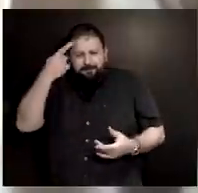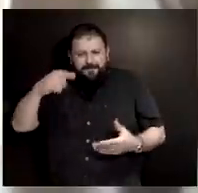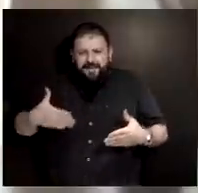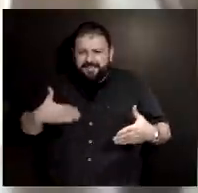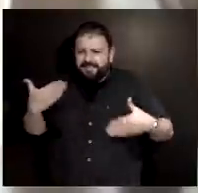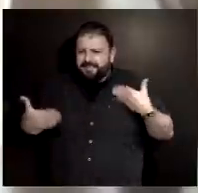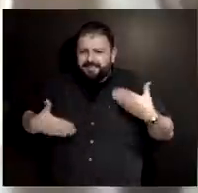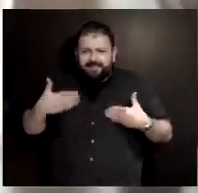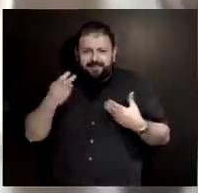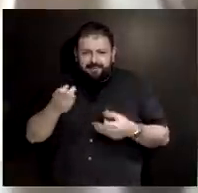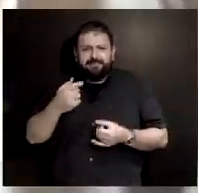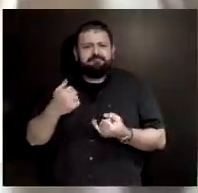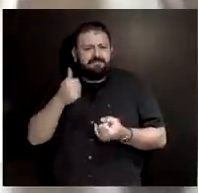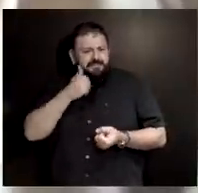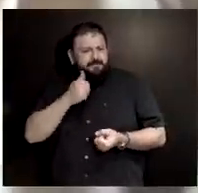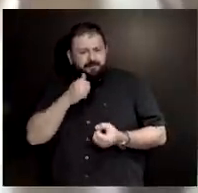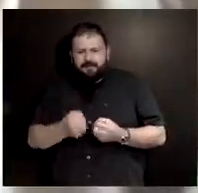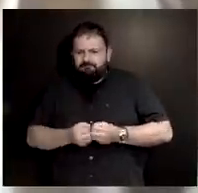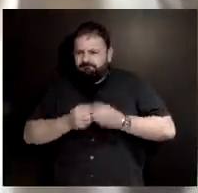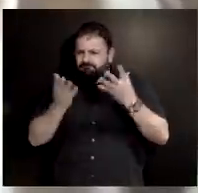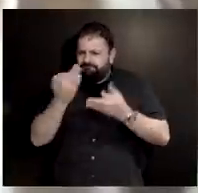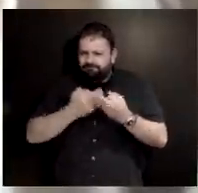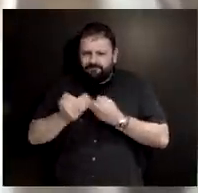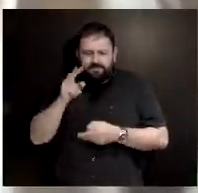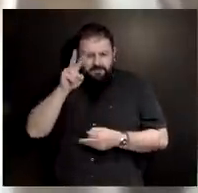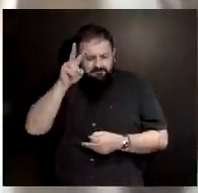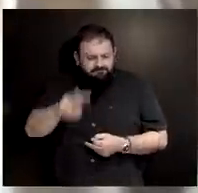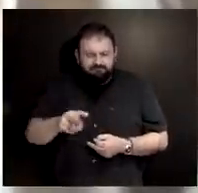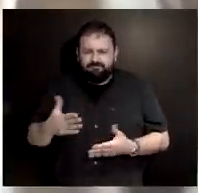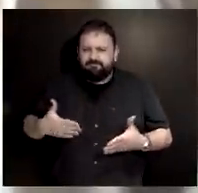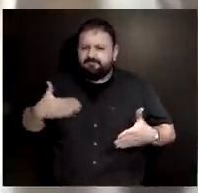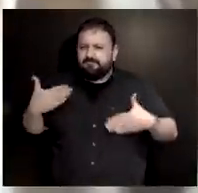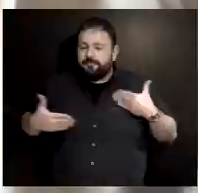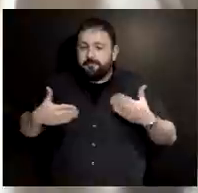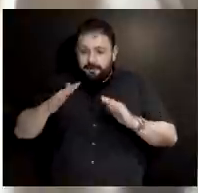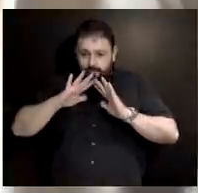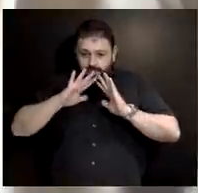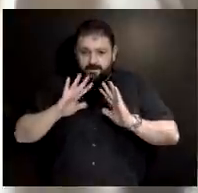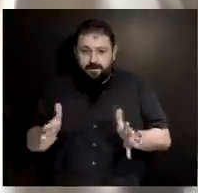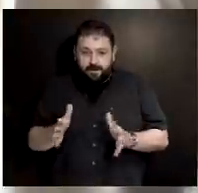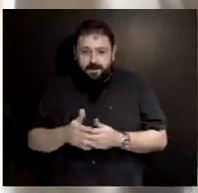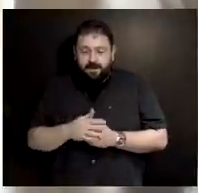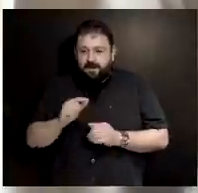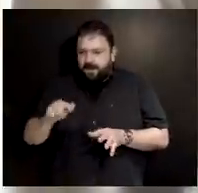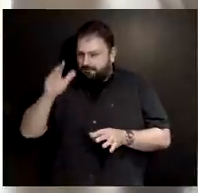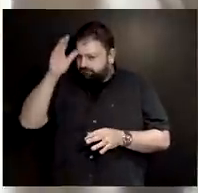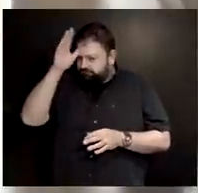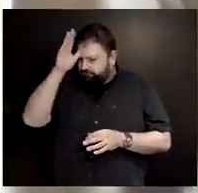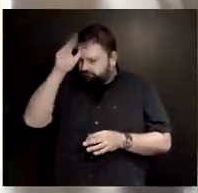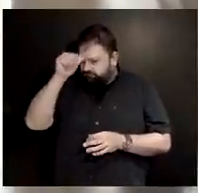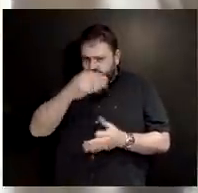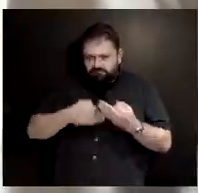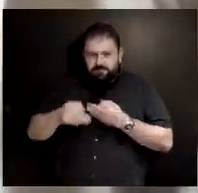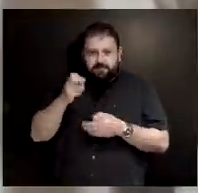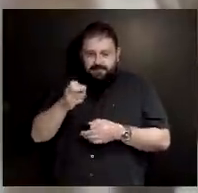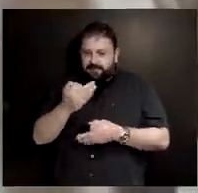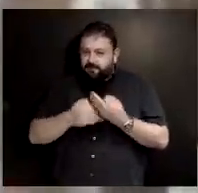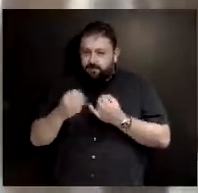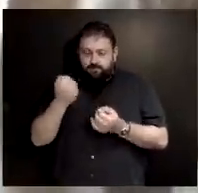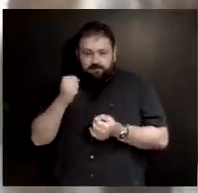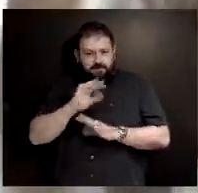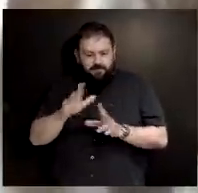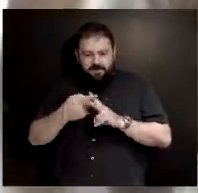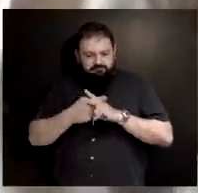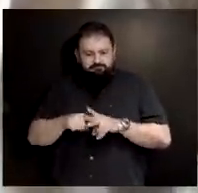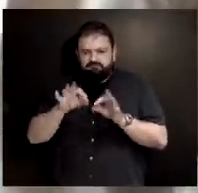sus shows, y vamos a tener algo, por supuesto la vamos a pasar espectacular, pero ya quedamos, hicimos una cita para septiembre también.